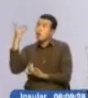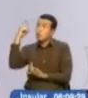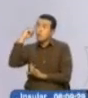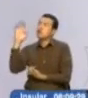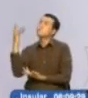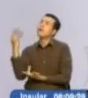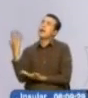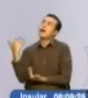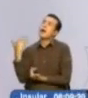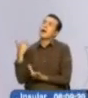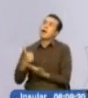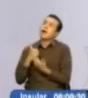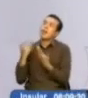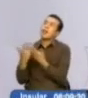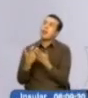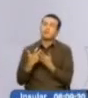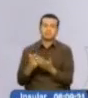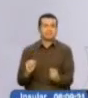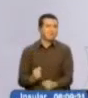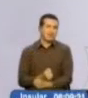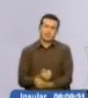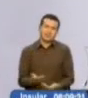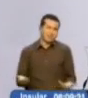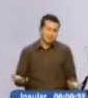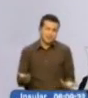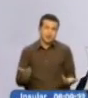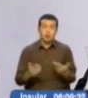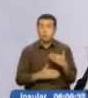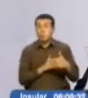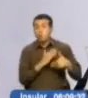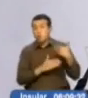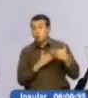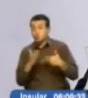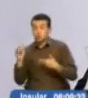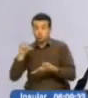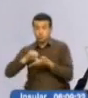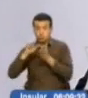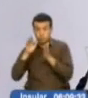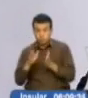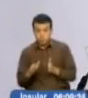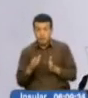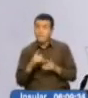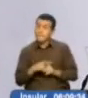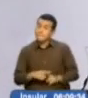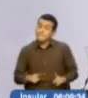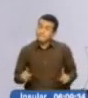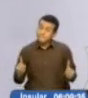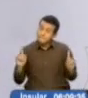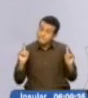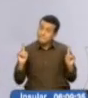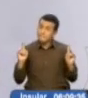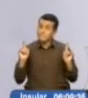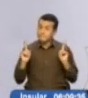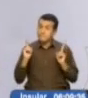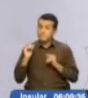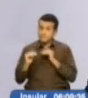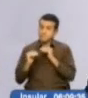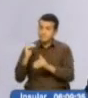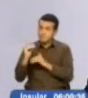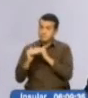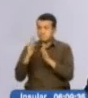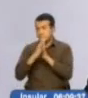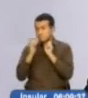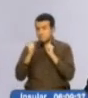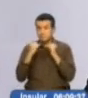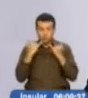¿no? Este proceso ha propuesto la construcción de una ciudadanía, sin embargo está en camino, entiendo yo. Está